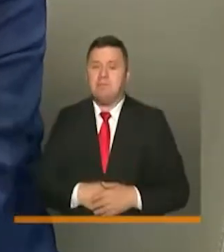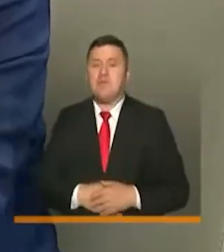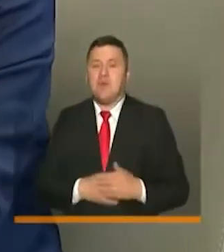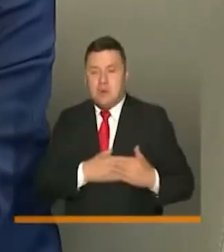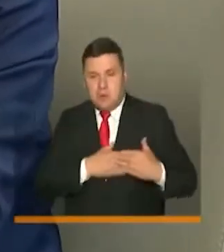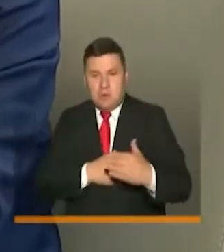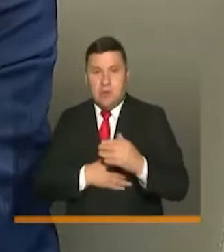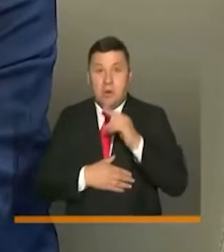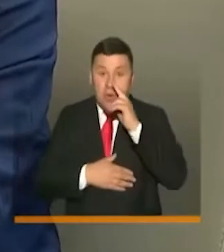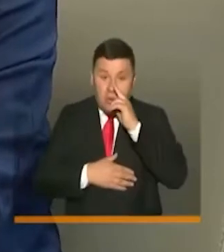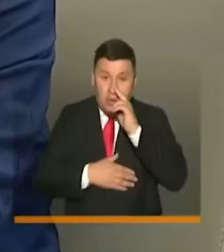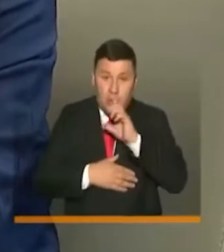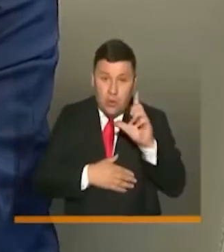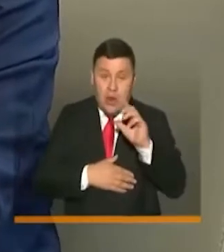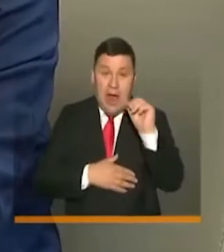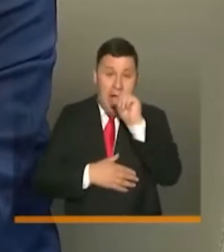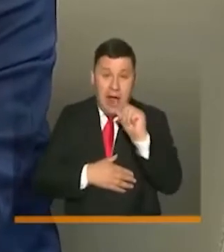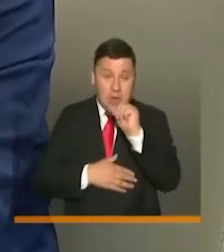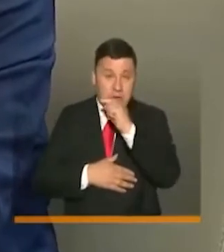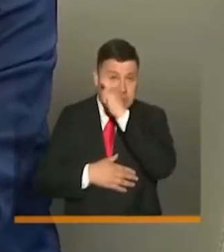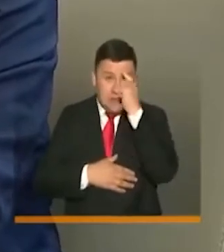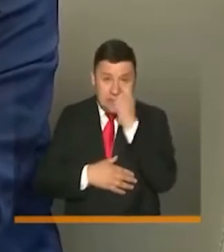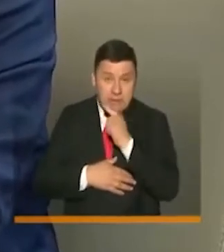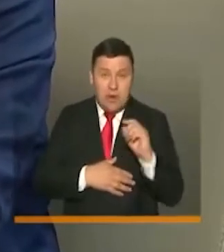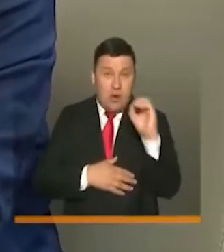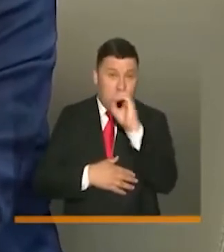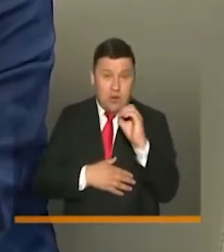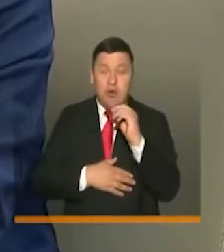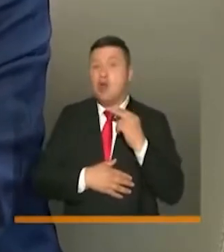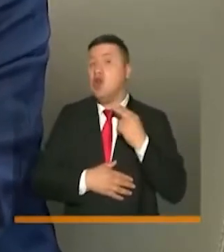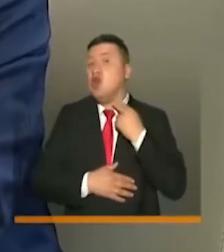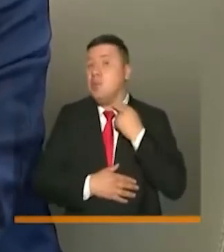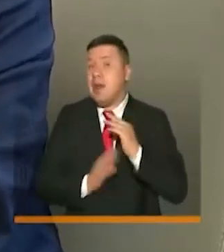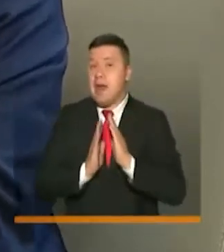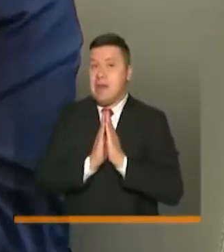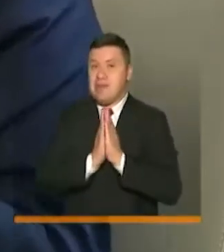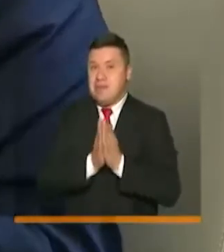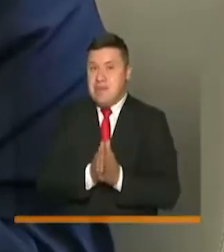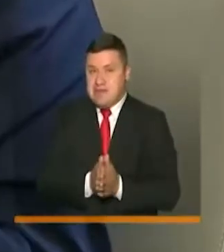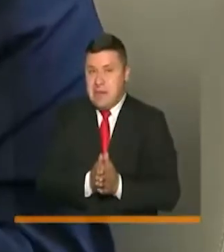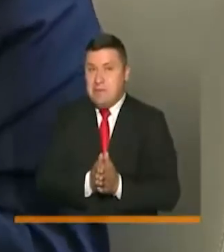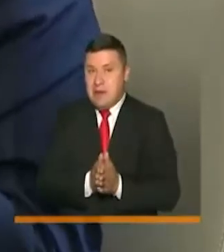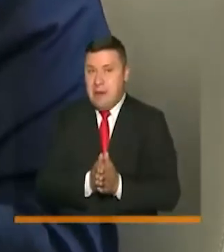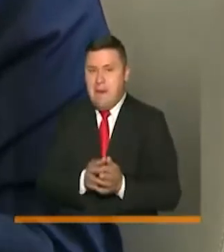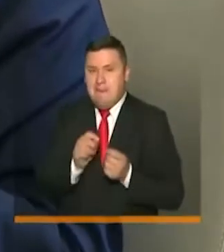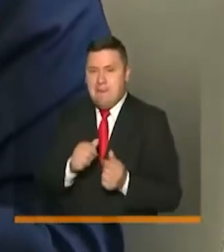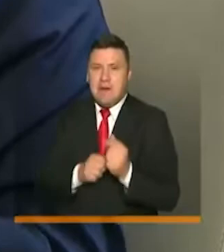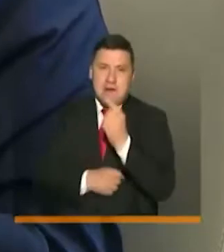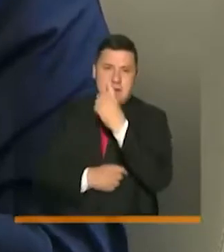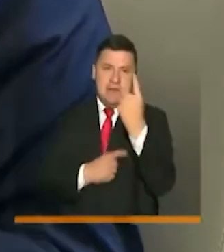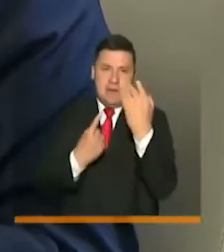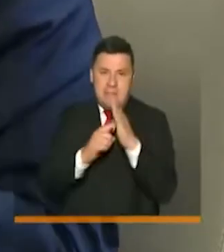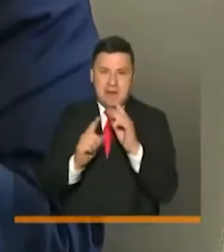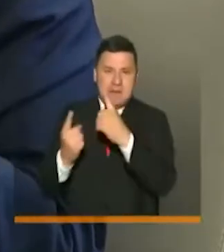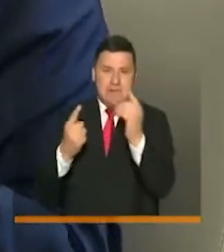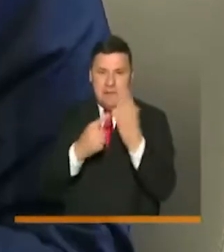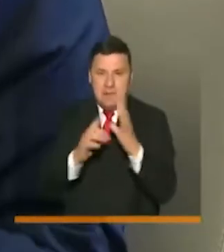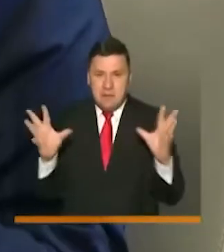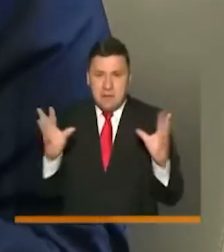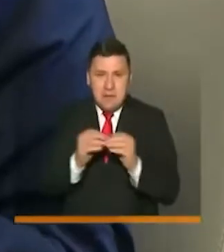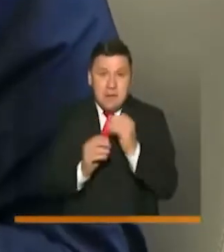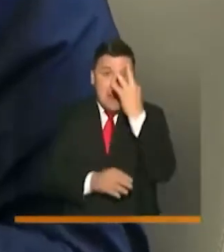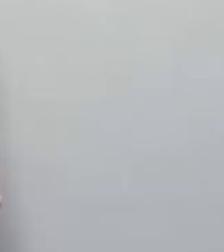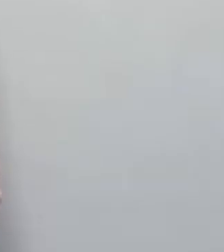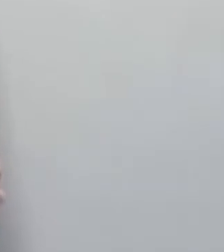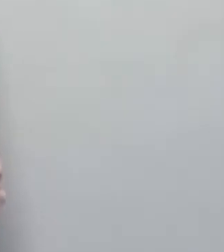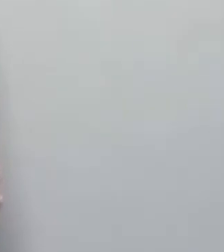Vendrá julio, agosto, septiembre, octubre, noviembre y diciembre recibirán 160 mil pesos, esos 3